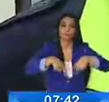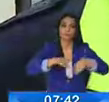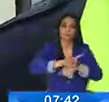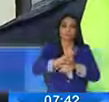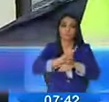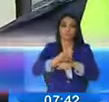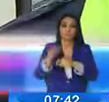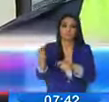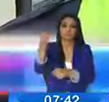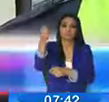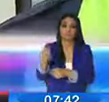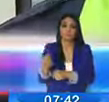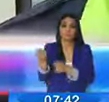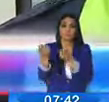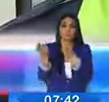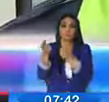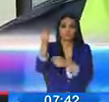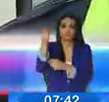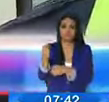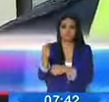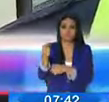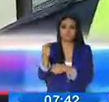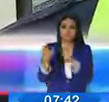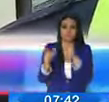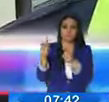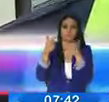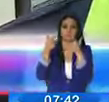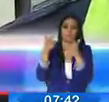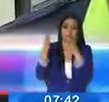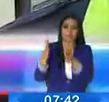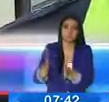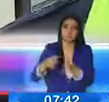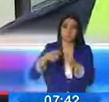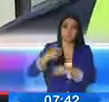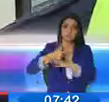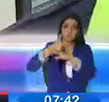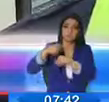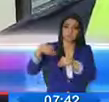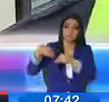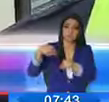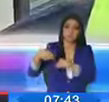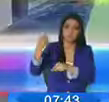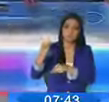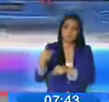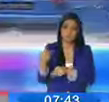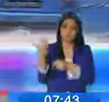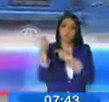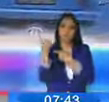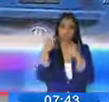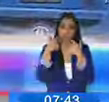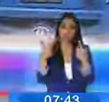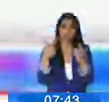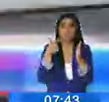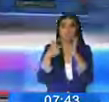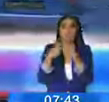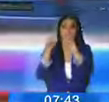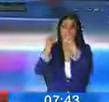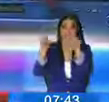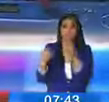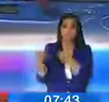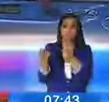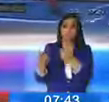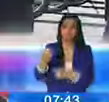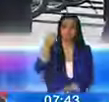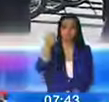un equipo propuesto con el visualizador del día agentes de tránsito se instala en radar a